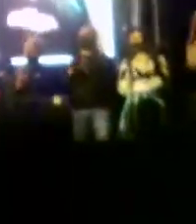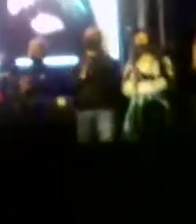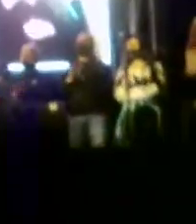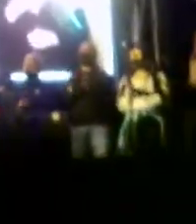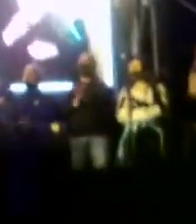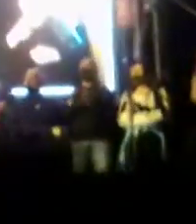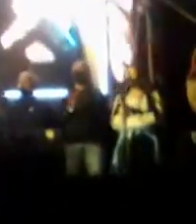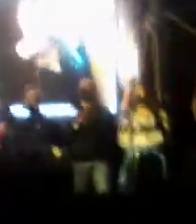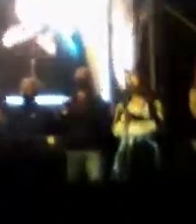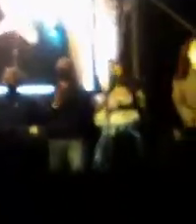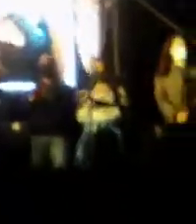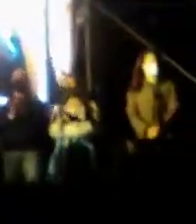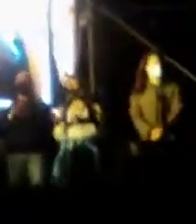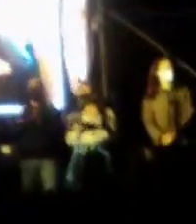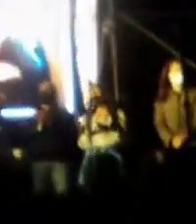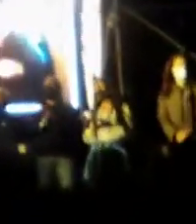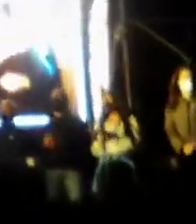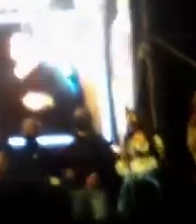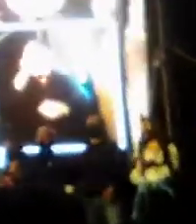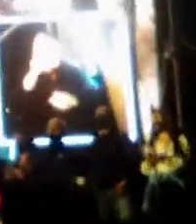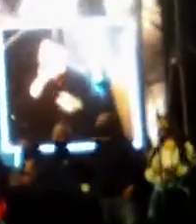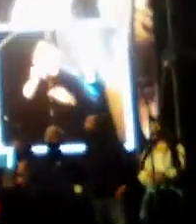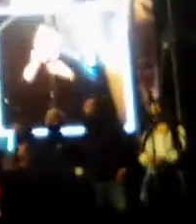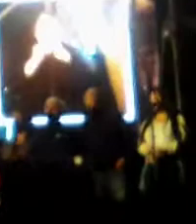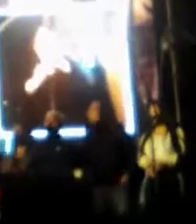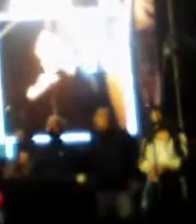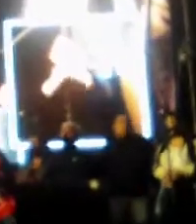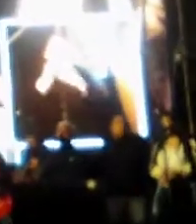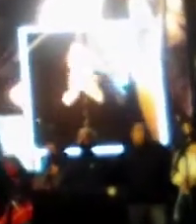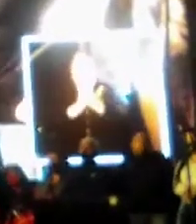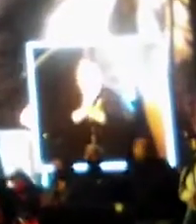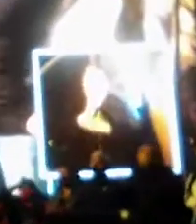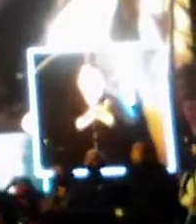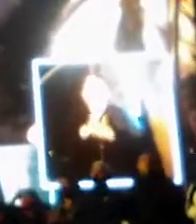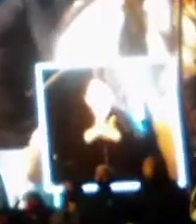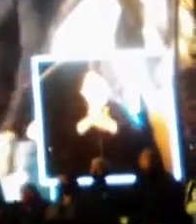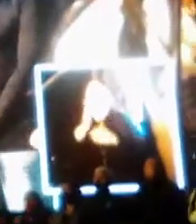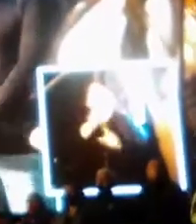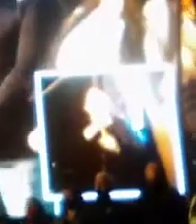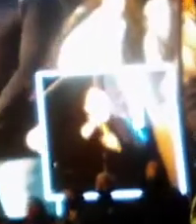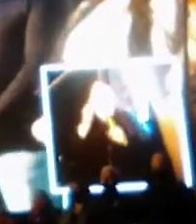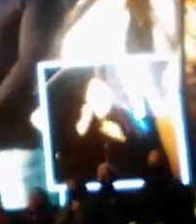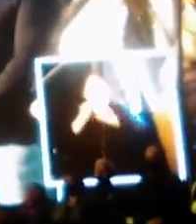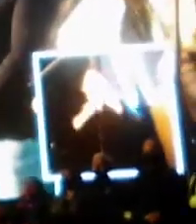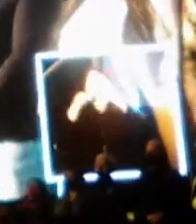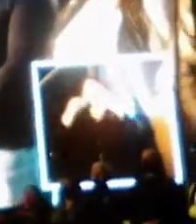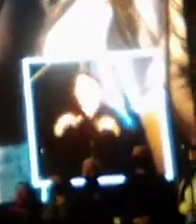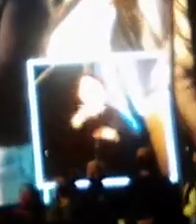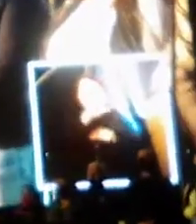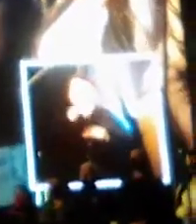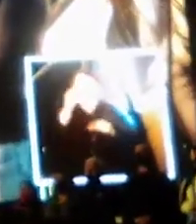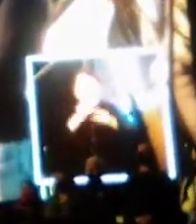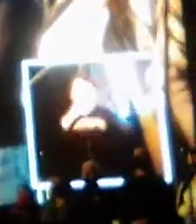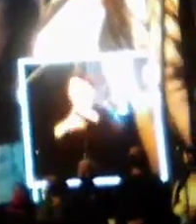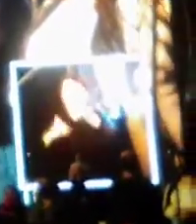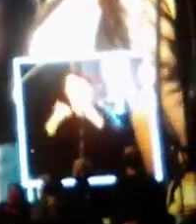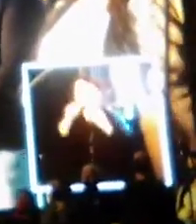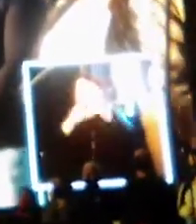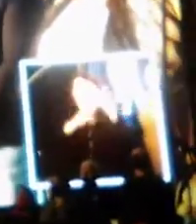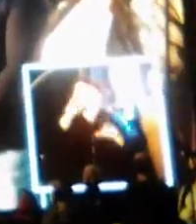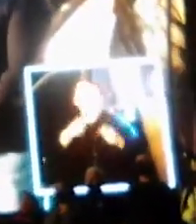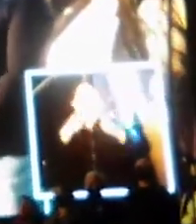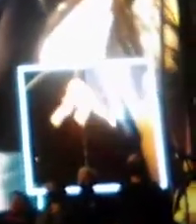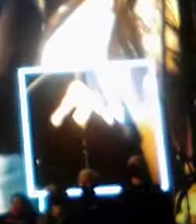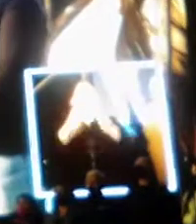Decía Mario Benedetti, la victoria crecerá despacio, como siempre han crecido las victorias. Y esta victoria democrática de nuestro pueblo